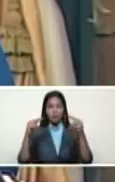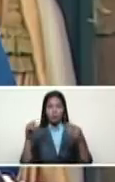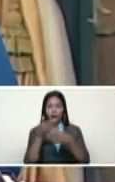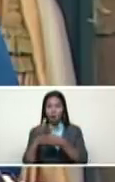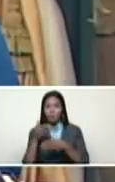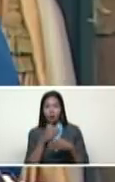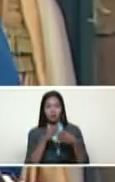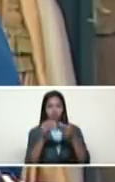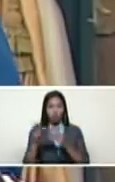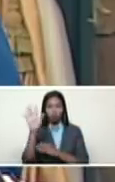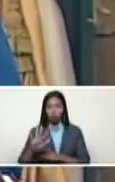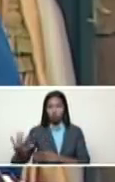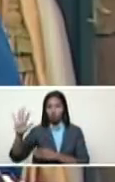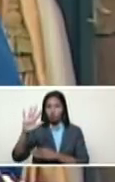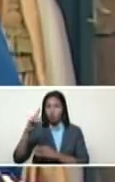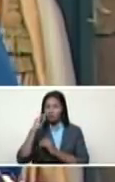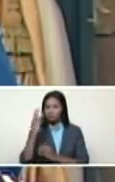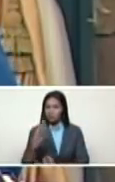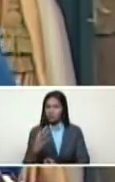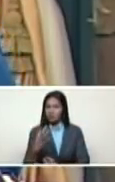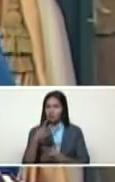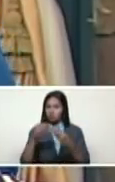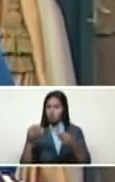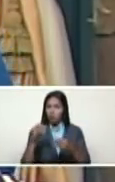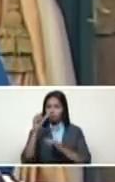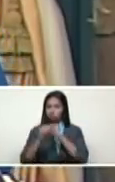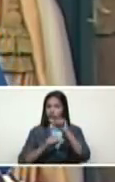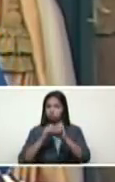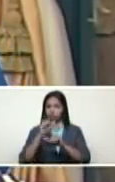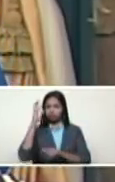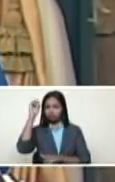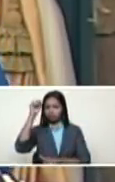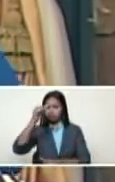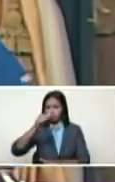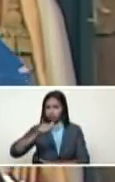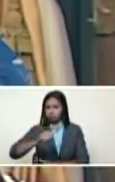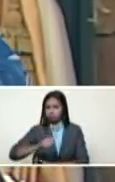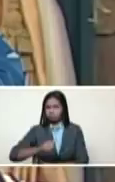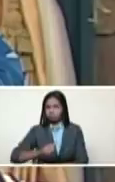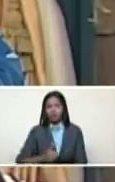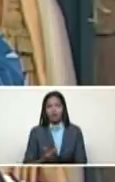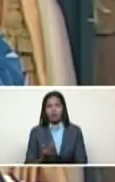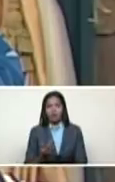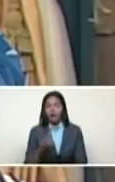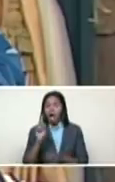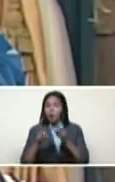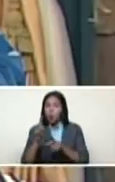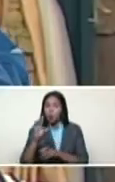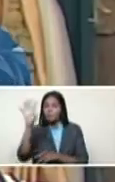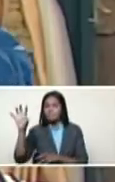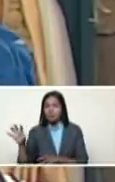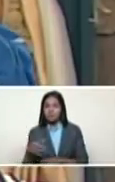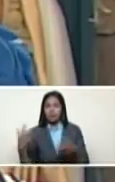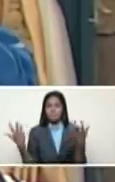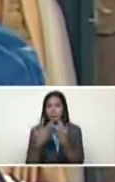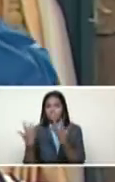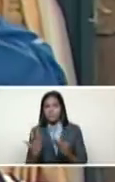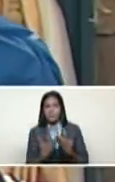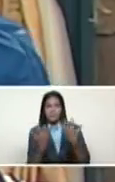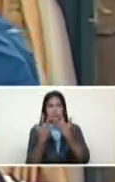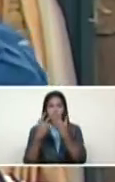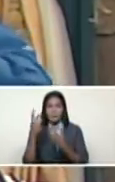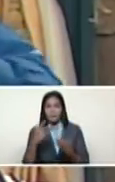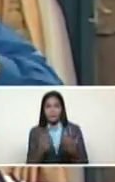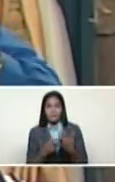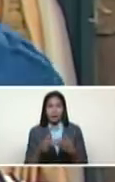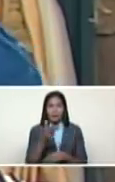del mundo prácticamente durante siglos. Ha habido países que han estado en guerra